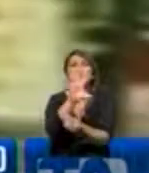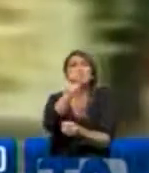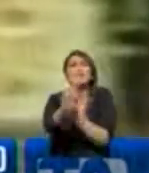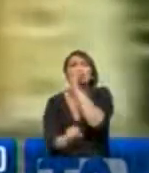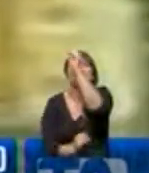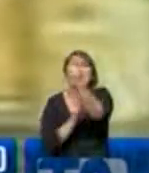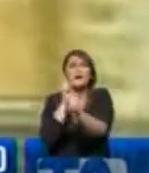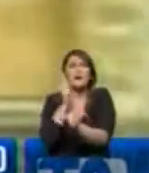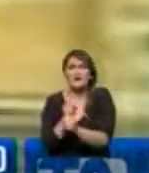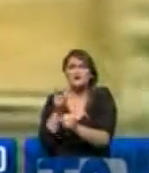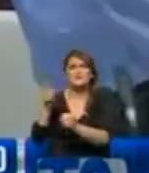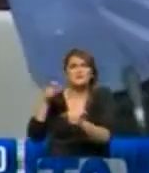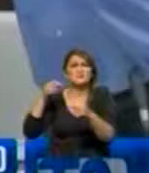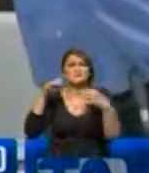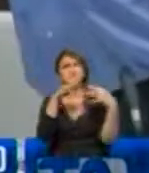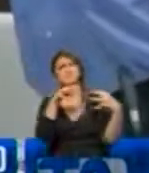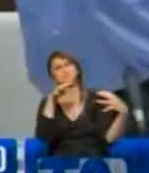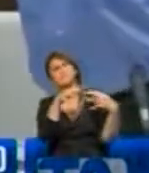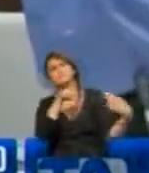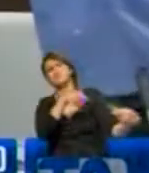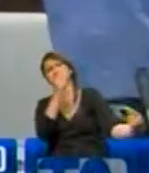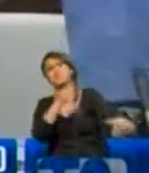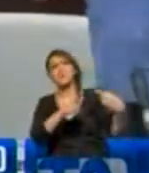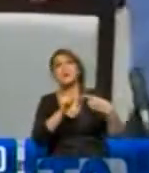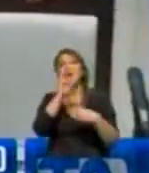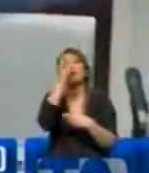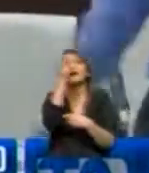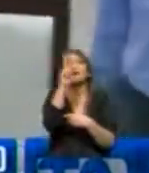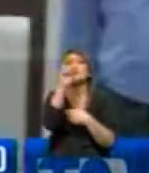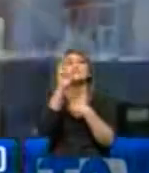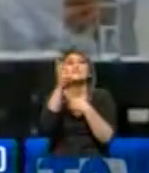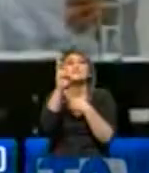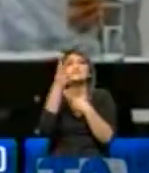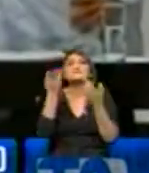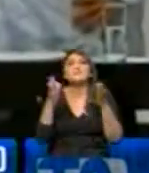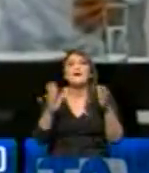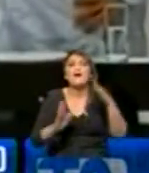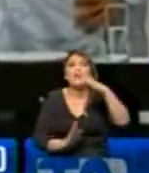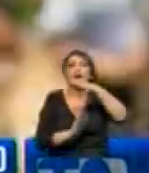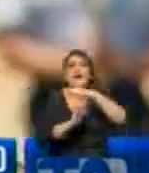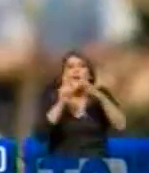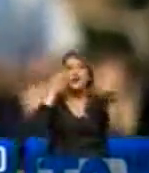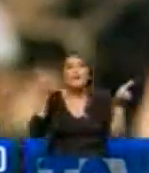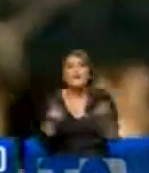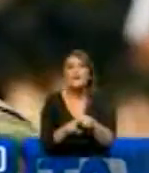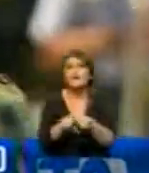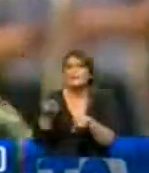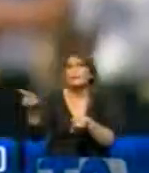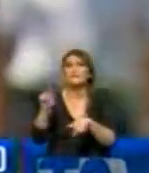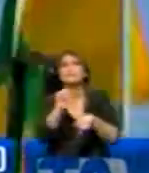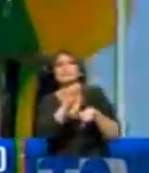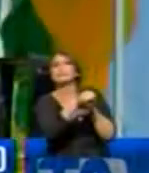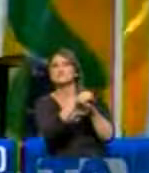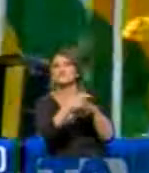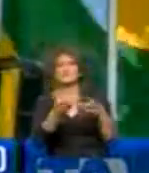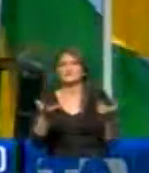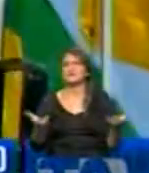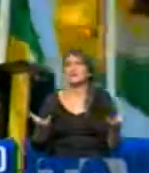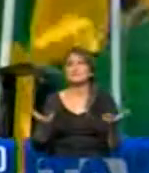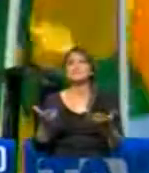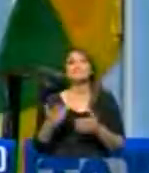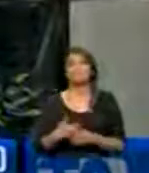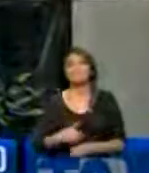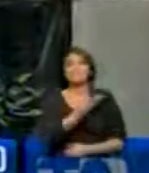de 4 años de diálogo, se firmó un acuerdo de paz entre el gobierno colombiano y el grupo armado. Ya en seguridad interna, el presidente